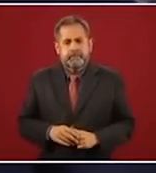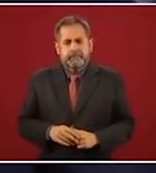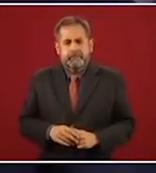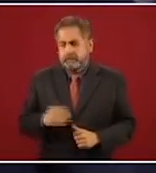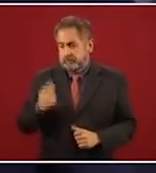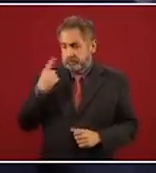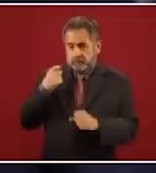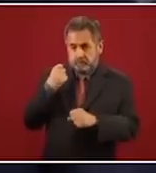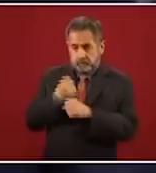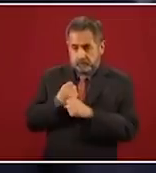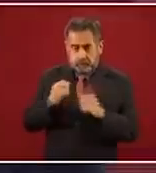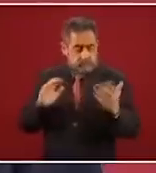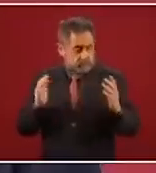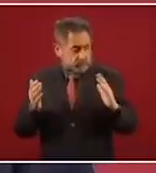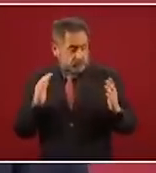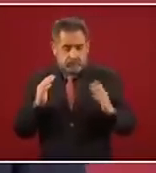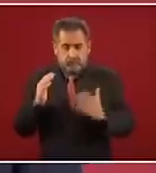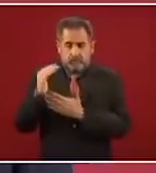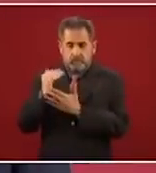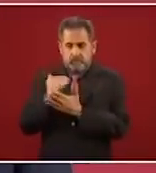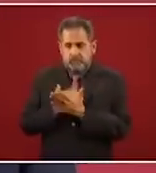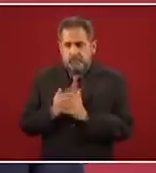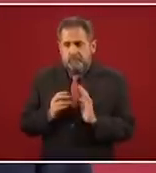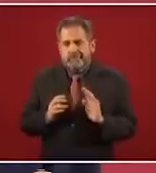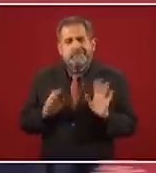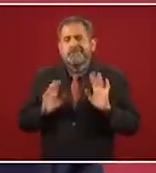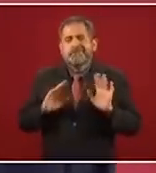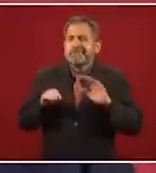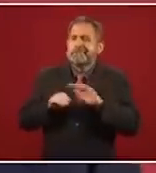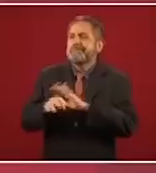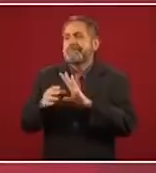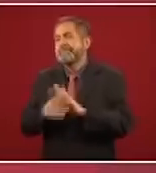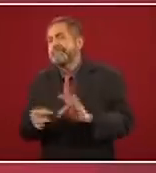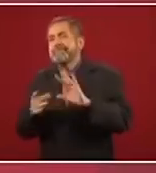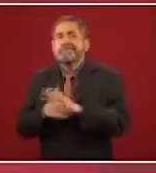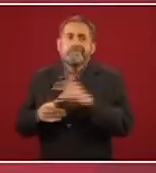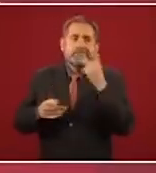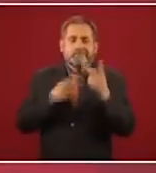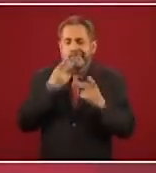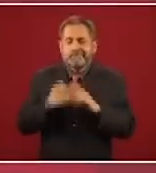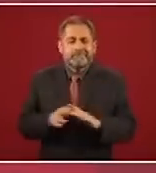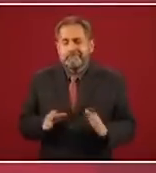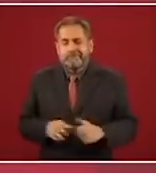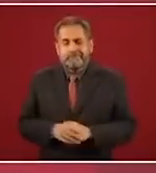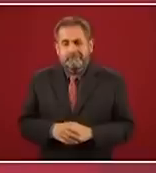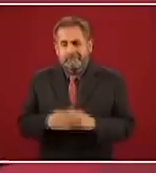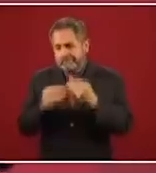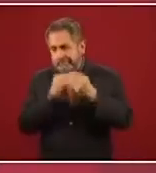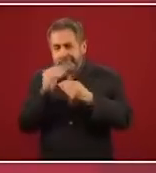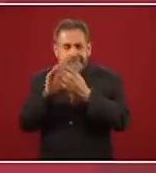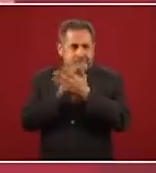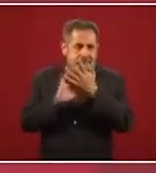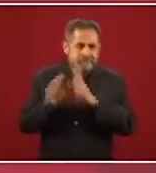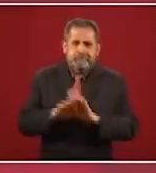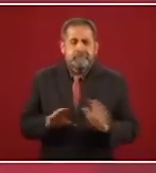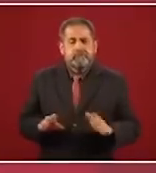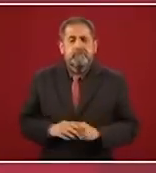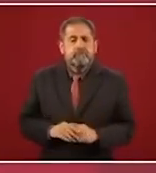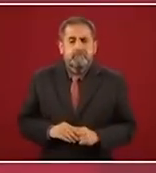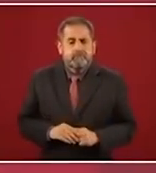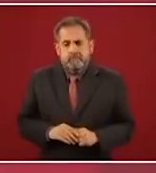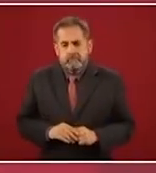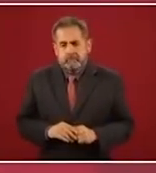el año pasado. Pero yo no me voy a meter a eso, pues a polemizar en ese caso. Es